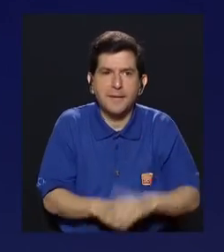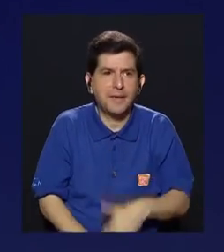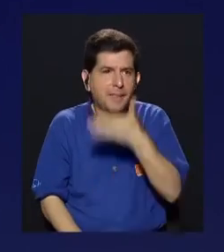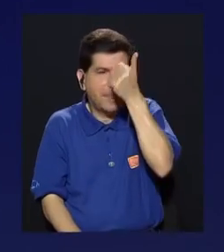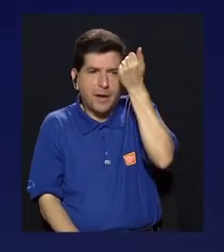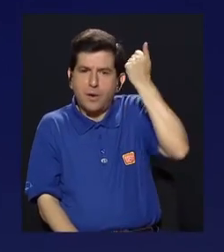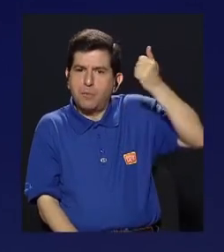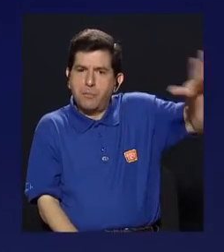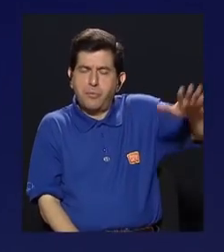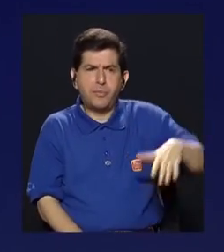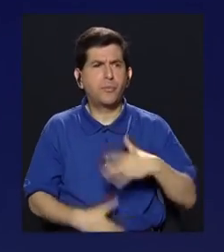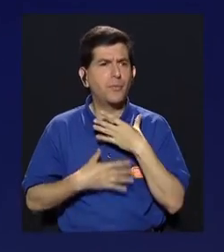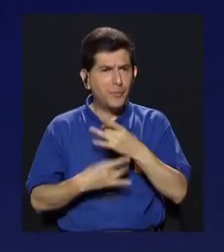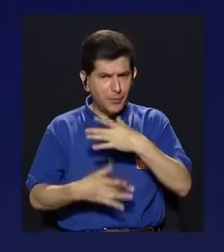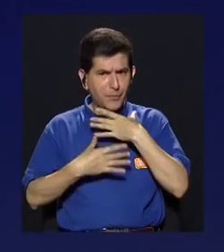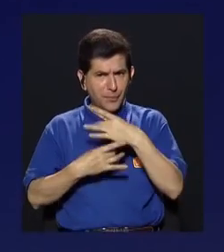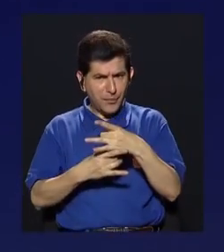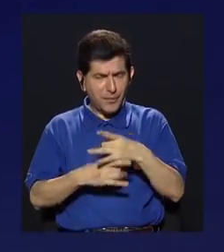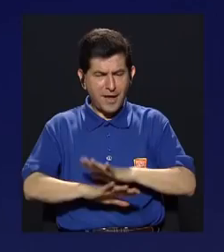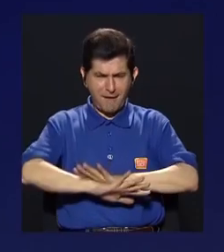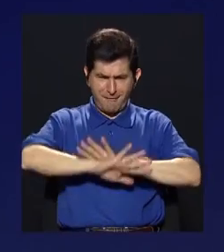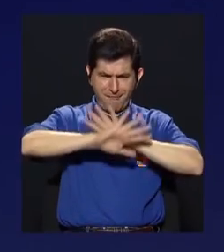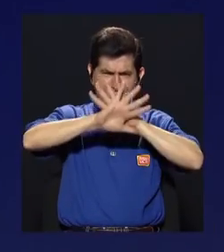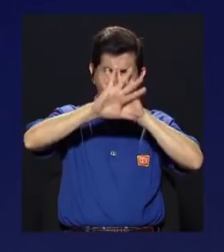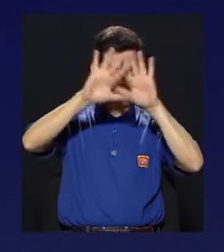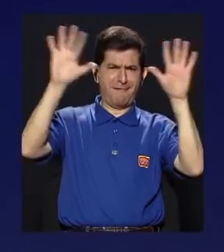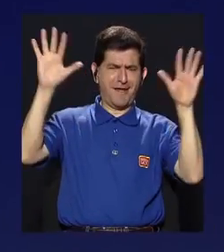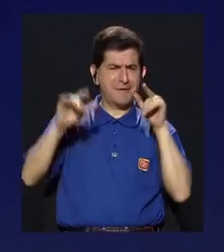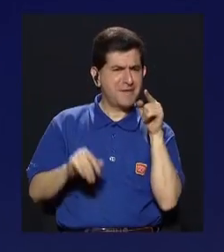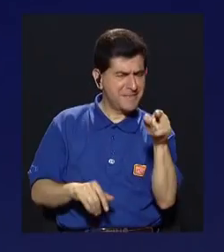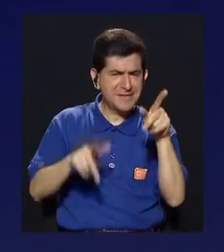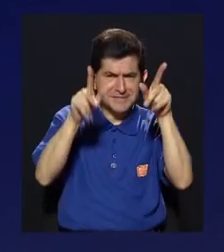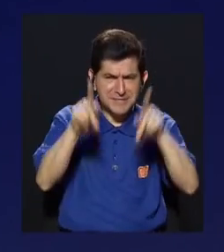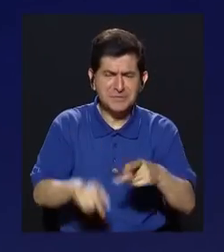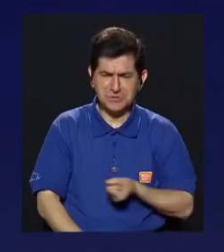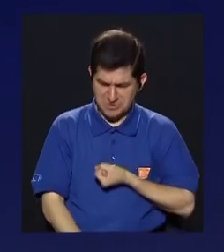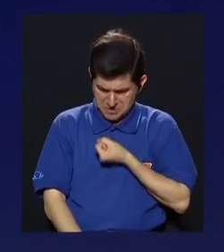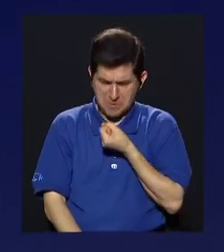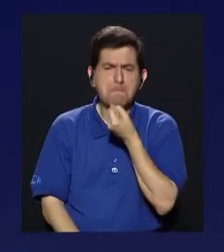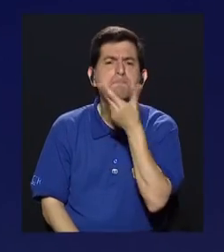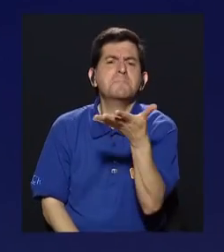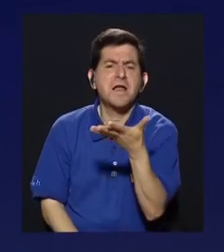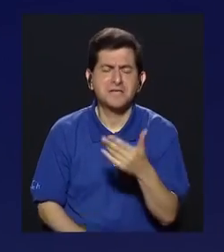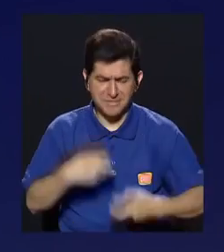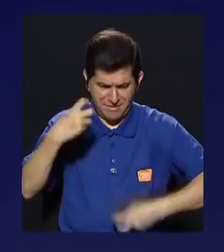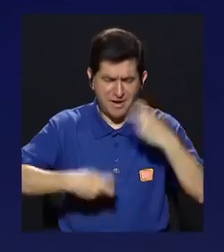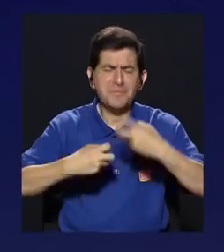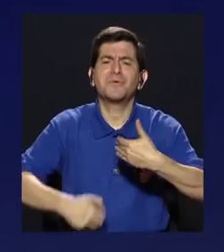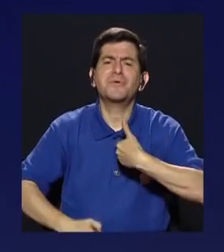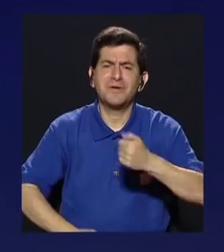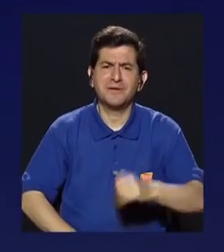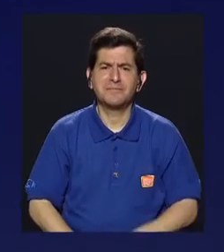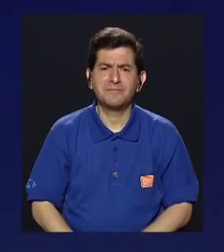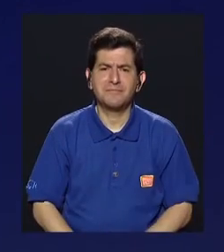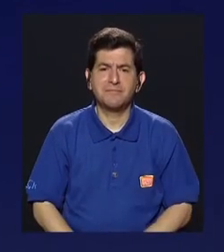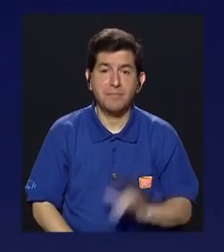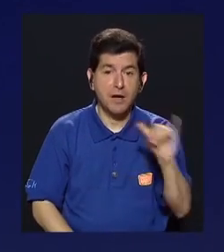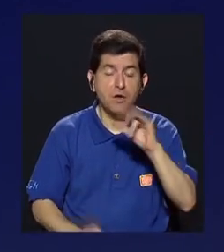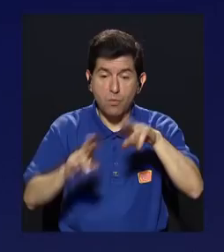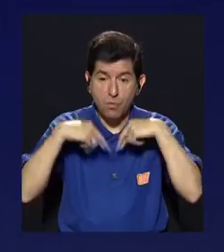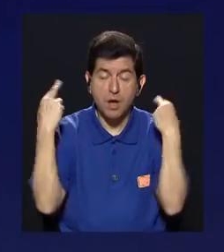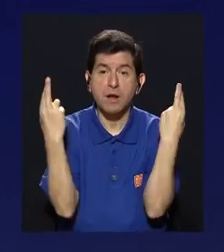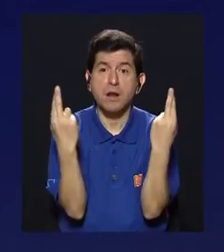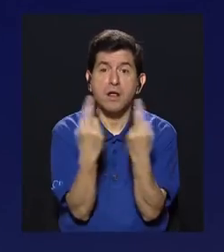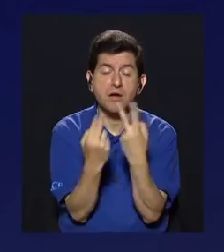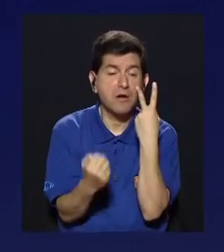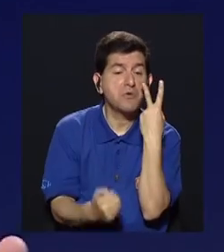olvidados y llama mucho la atención la claridad con la que ellos pueden expresar estas problemáticas e incluso en